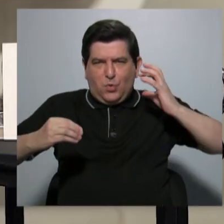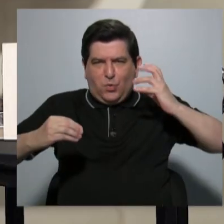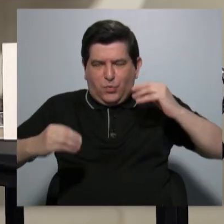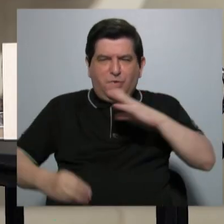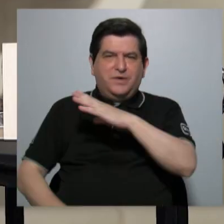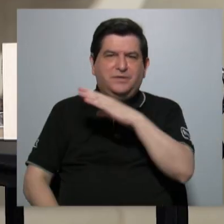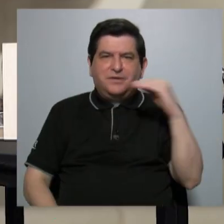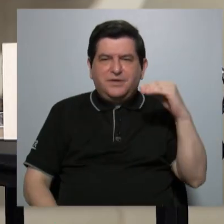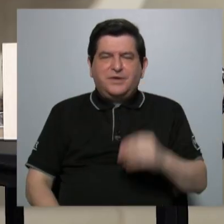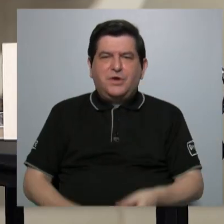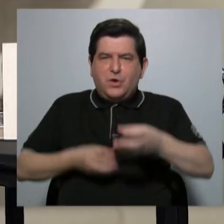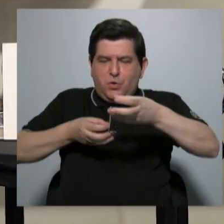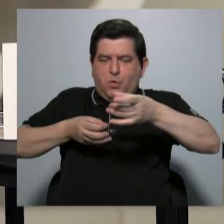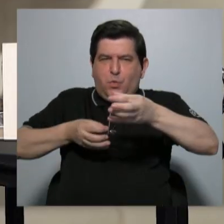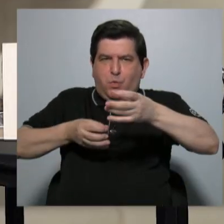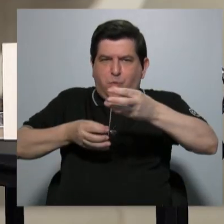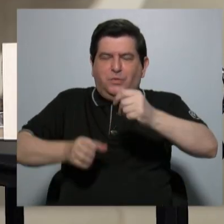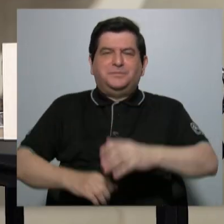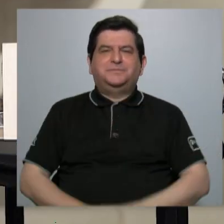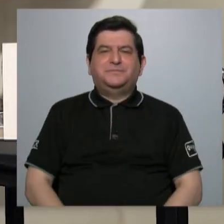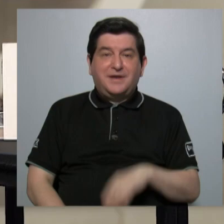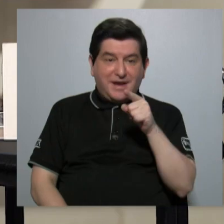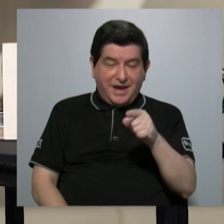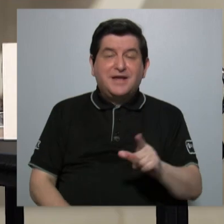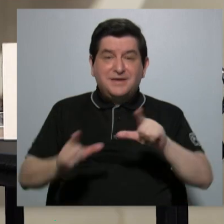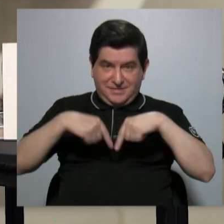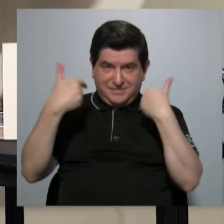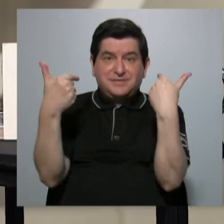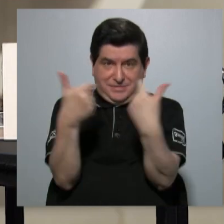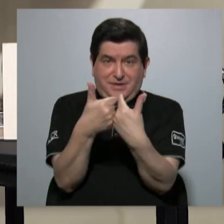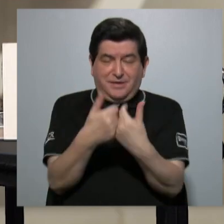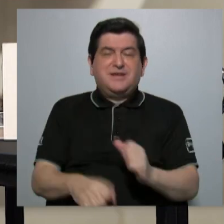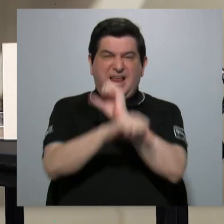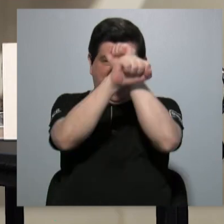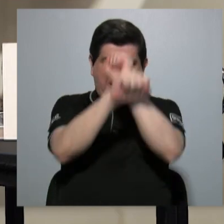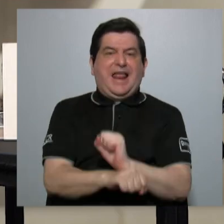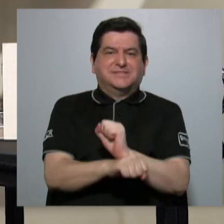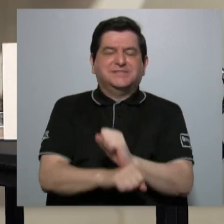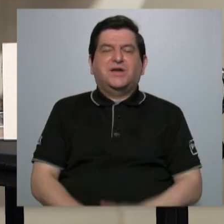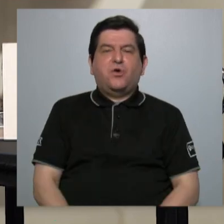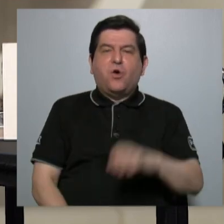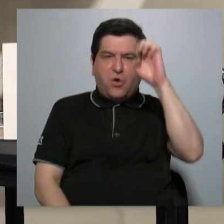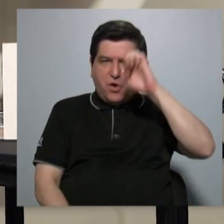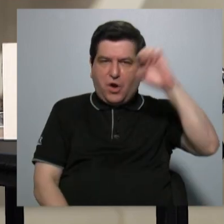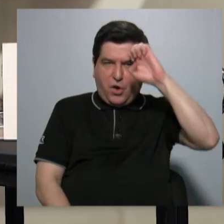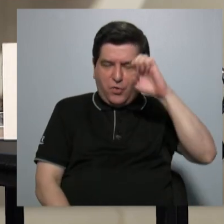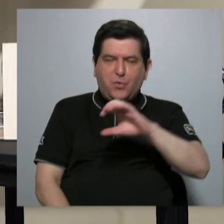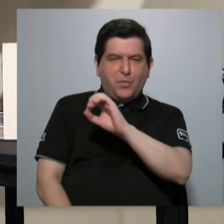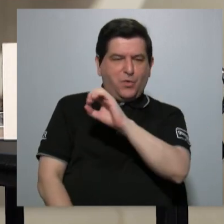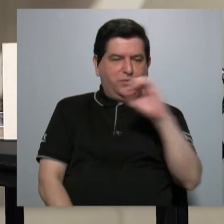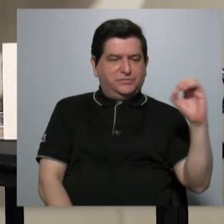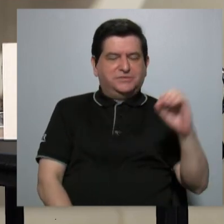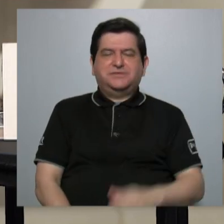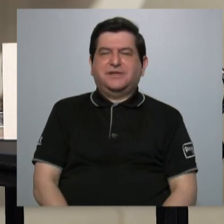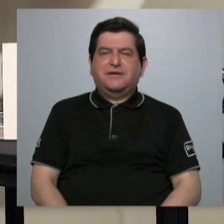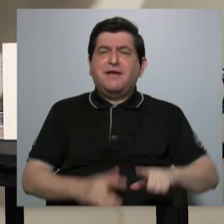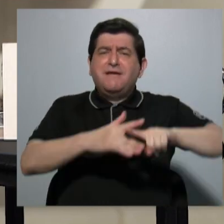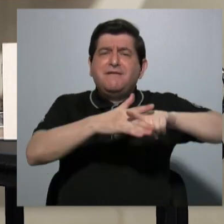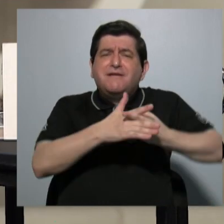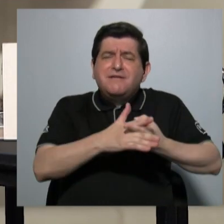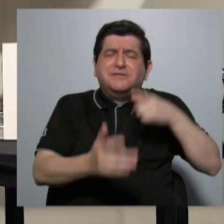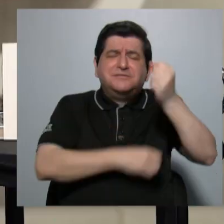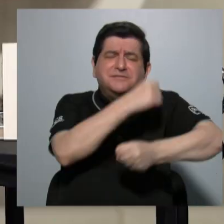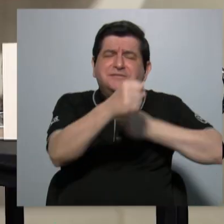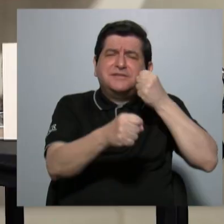y un fagot. Ese es el quinteto clásico europeo occidental que nace en